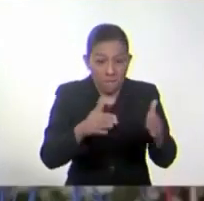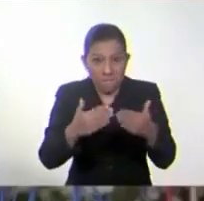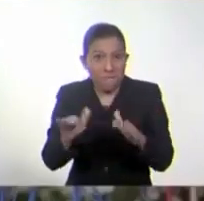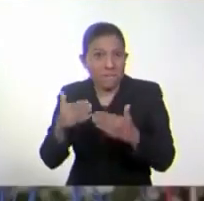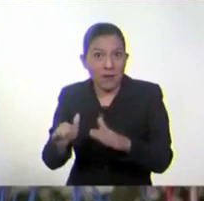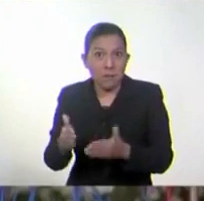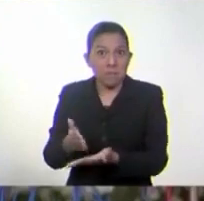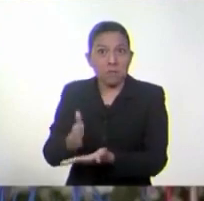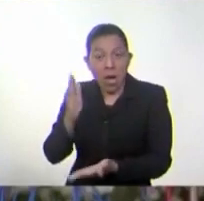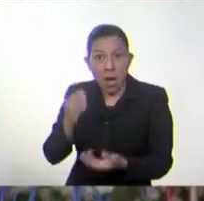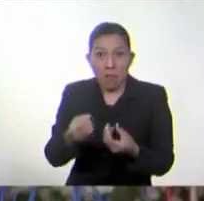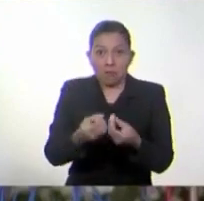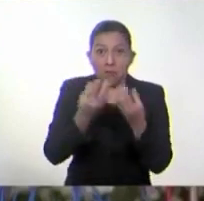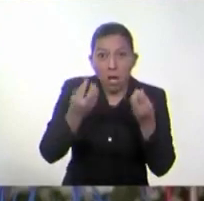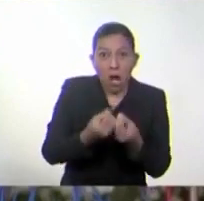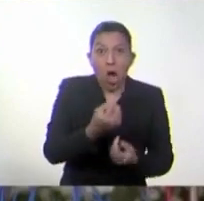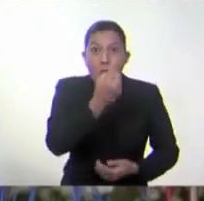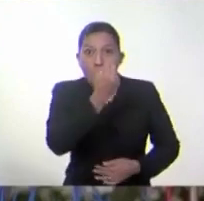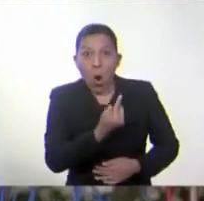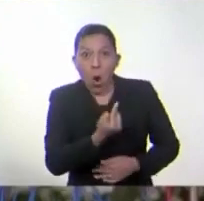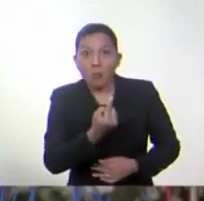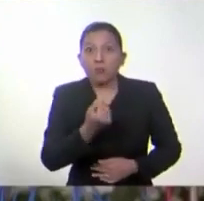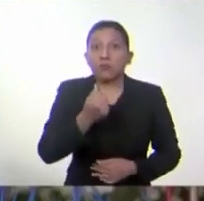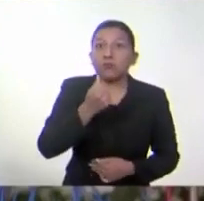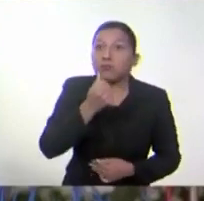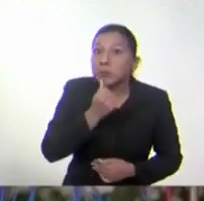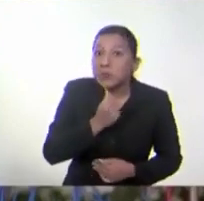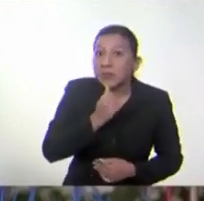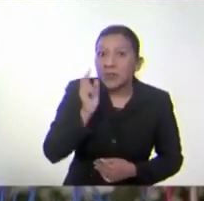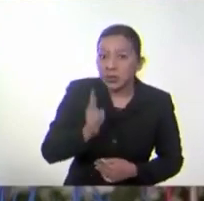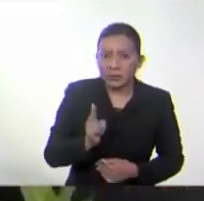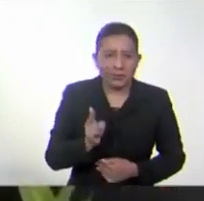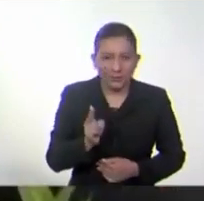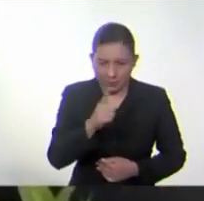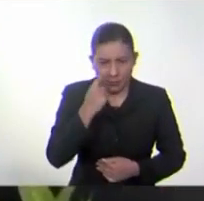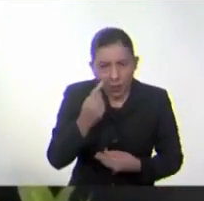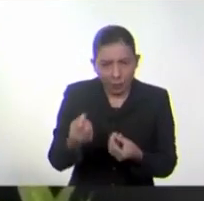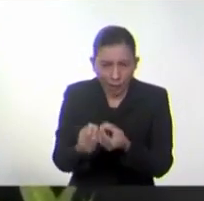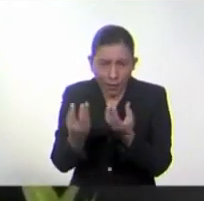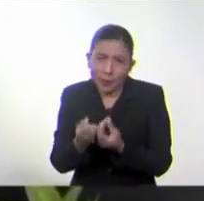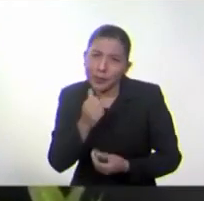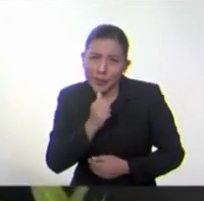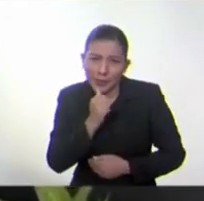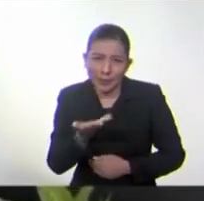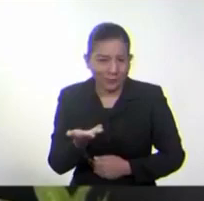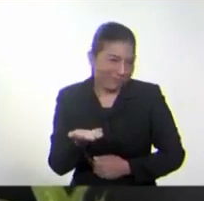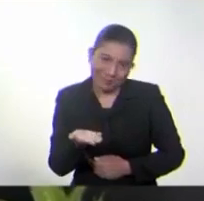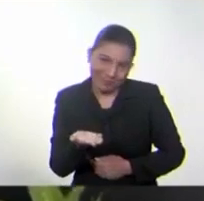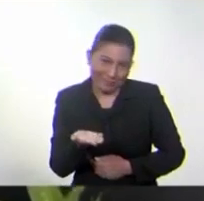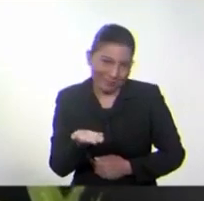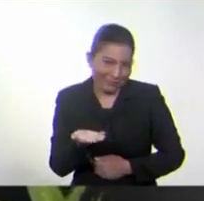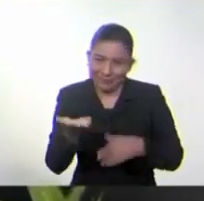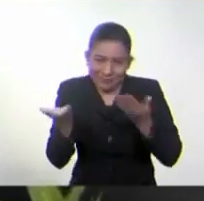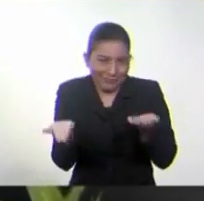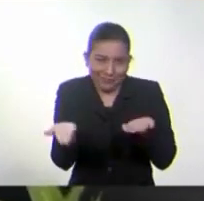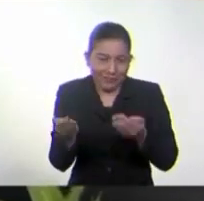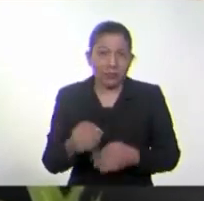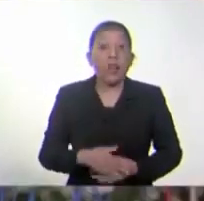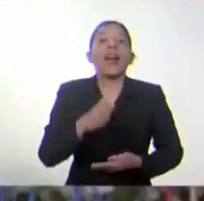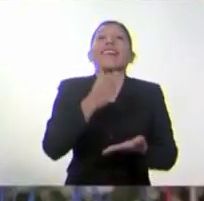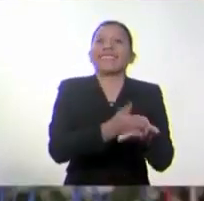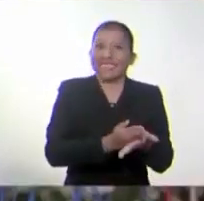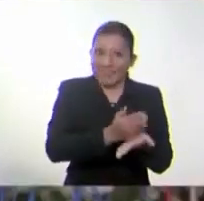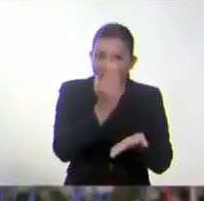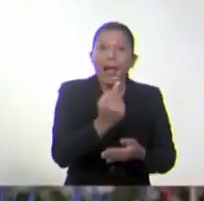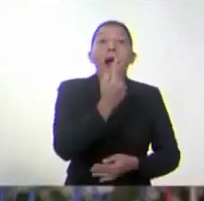Por ejemplo, ¿alguna vez has visto una planta orinar? Imagino que no. En el caso de los animales, incluido el ser humano,